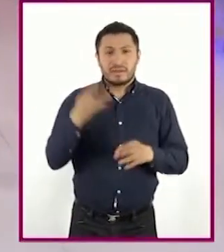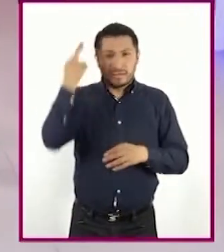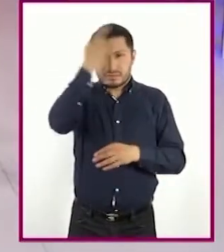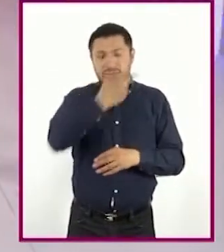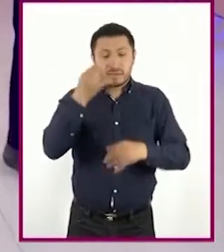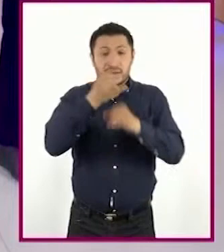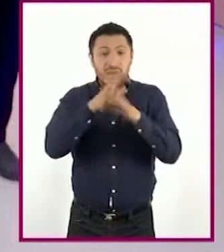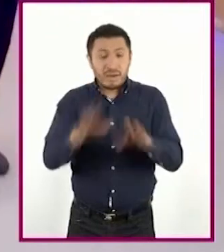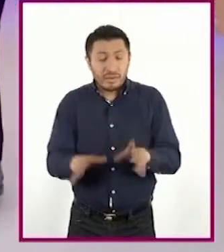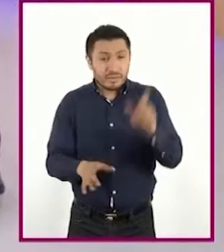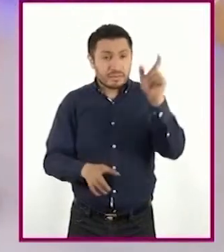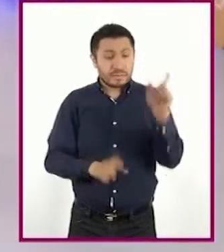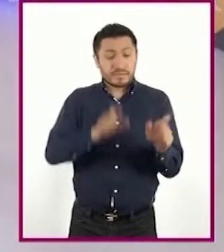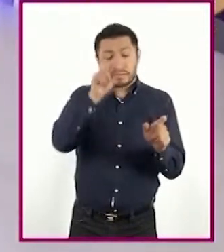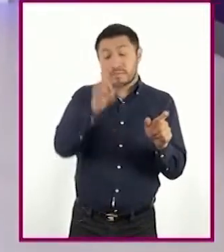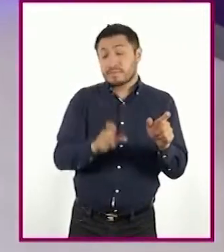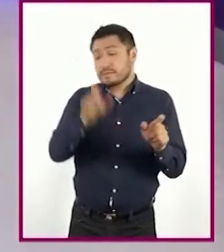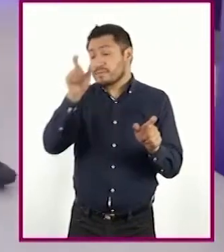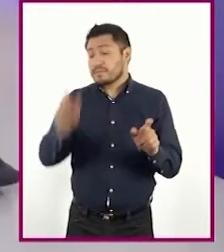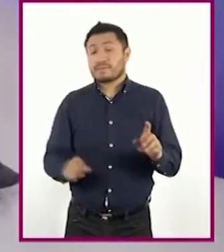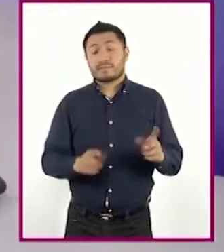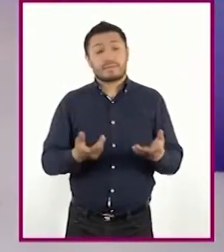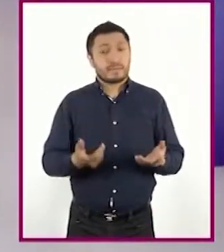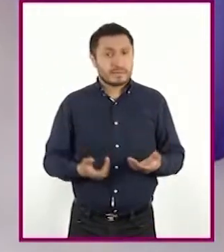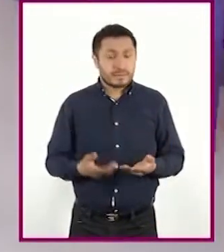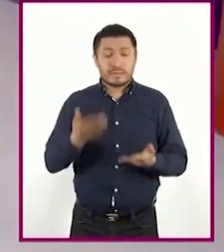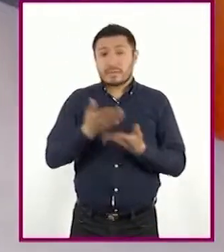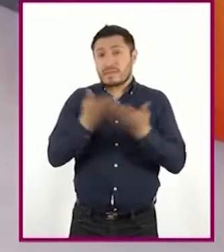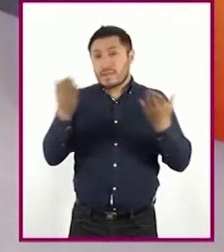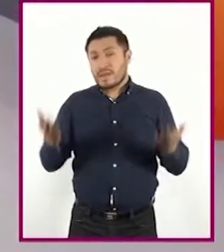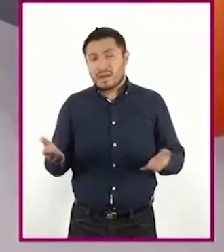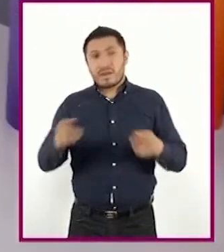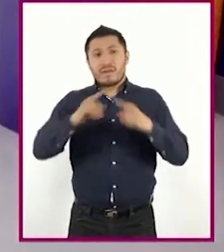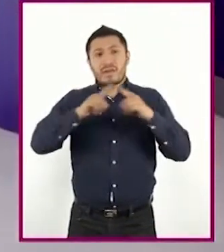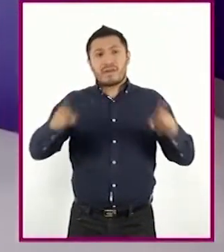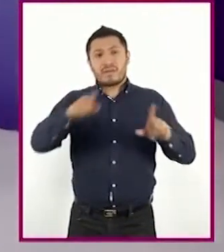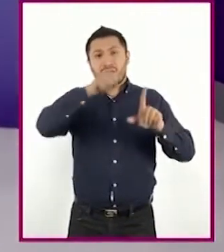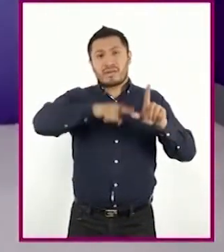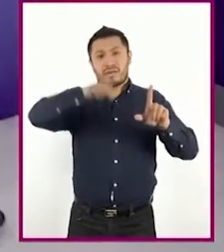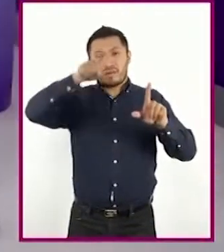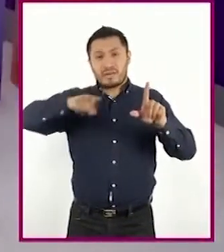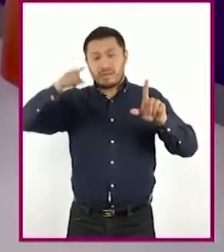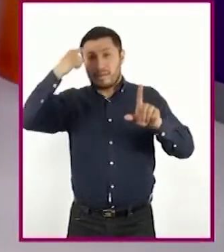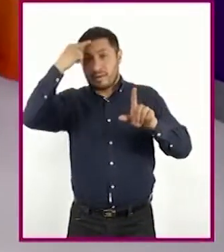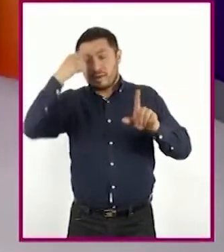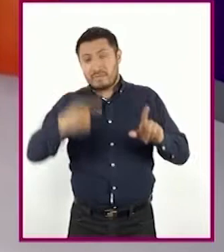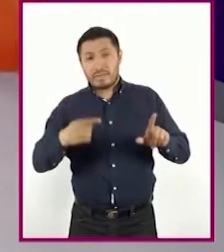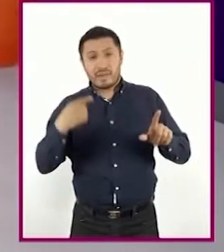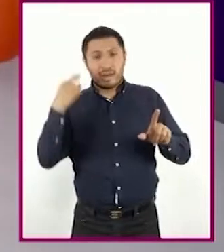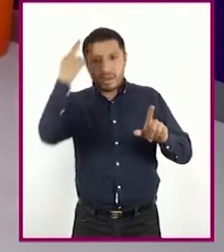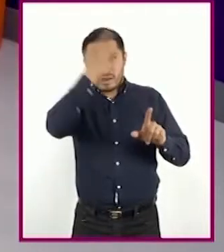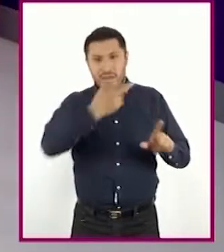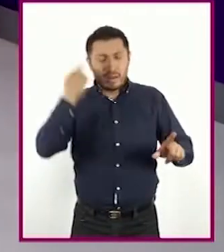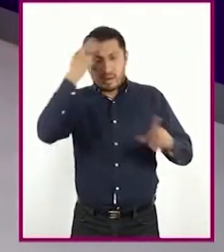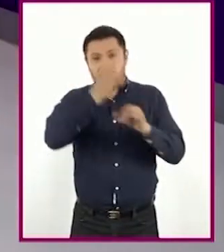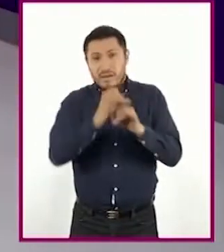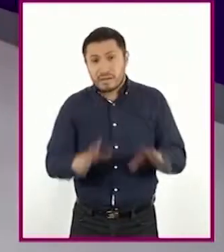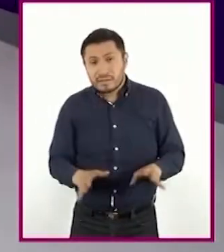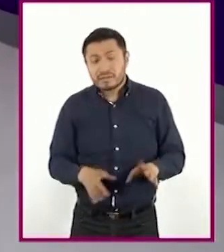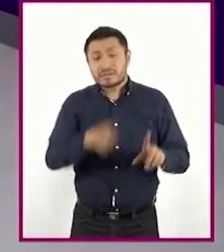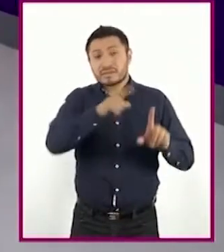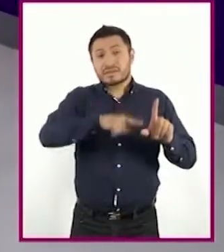la gráfica de barras. Queda por interpretar otro tipo de gráfica para el análisis de datos, la